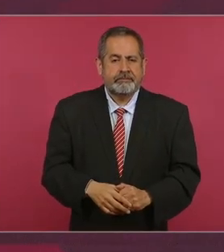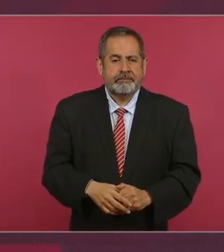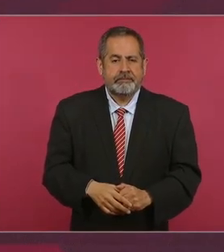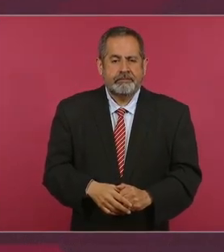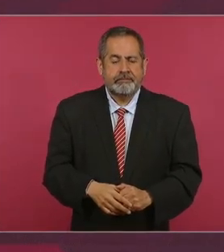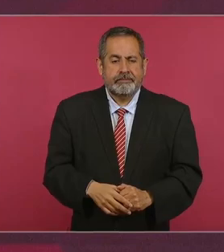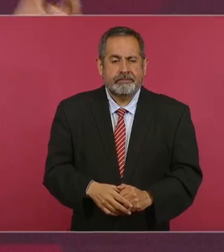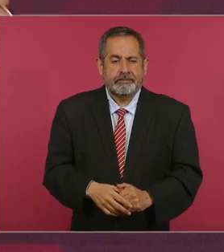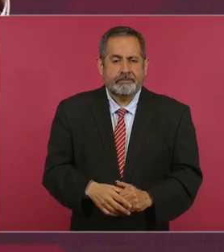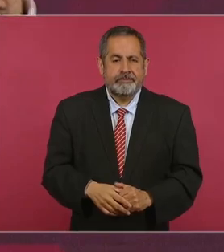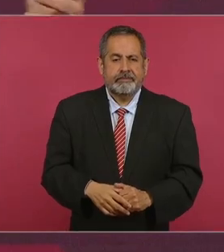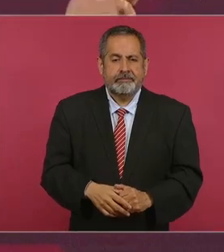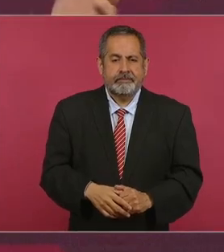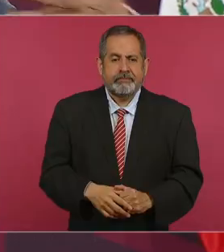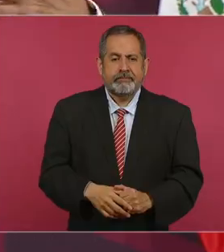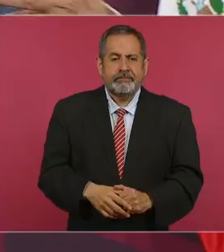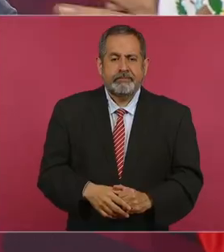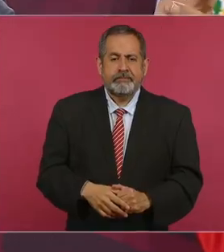Y